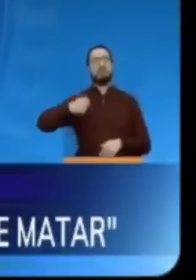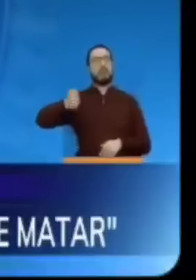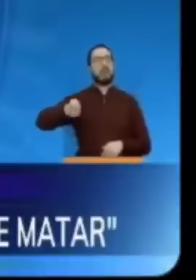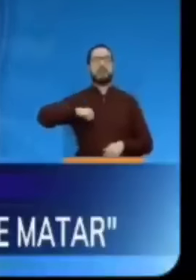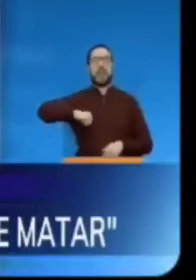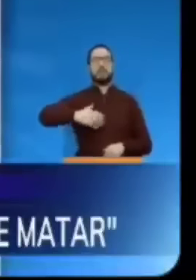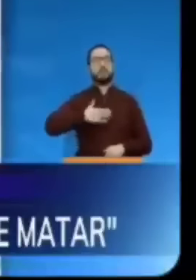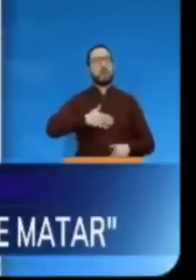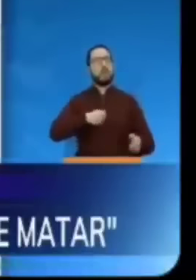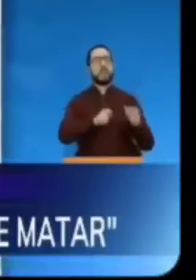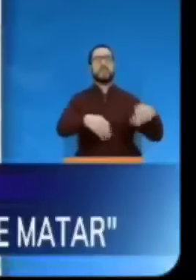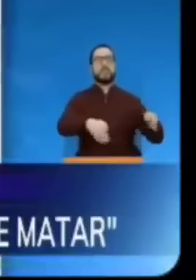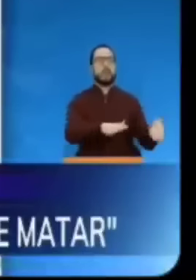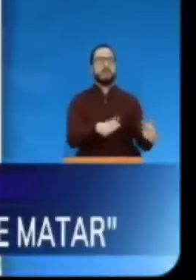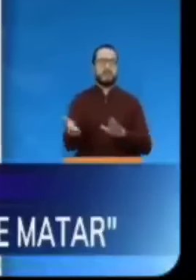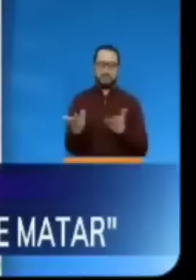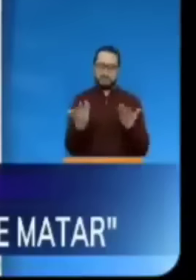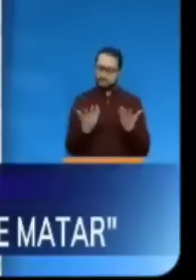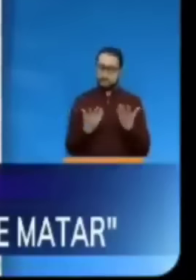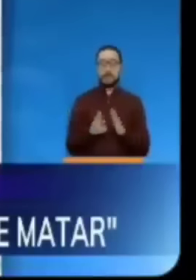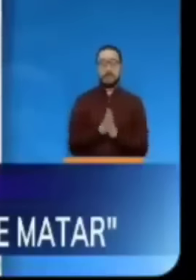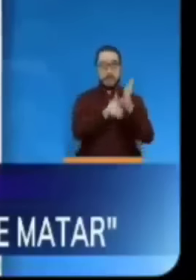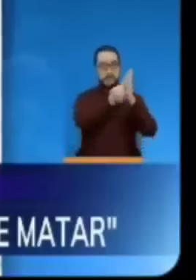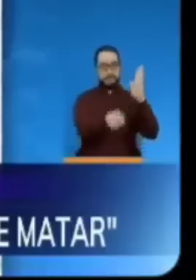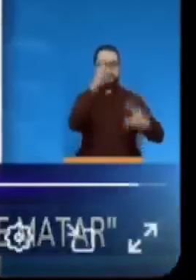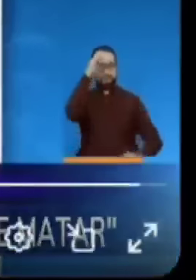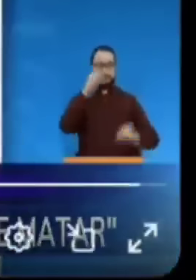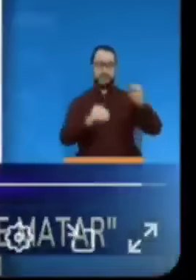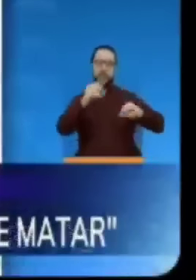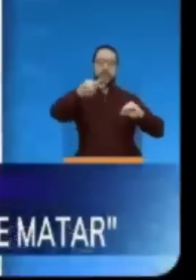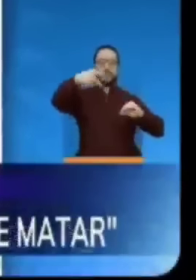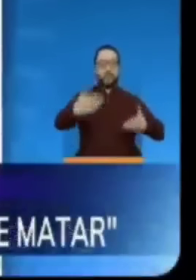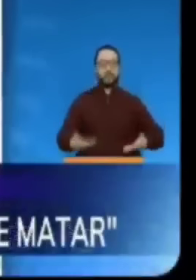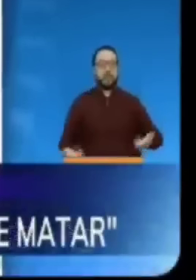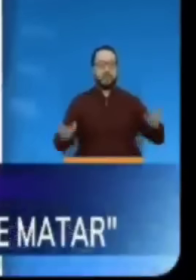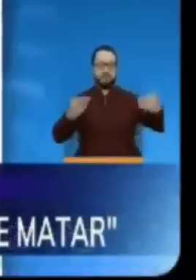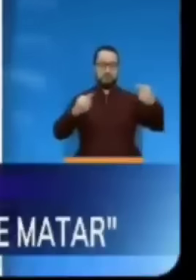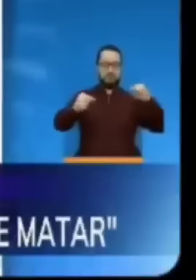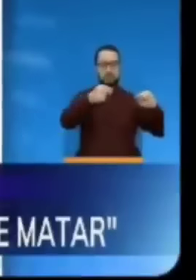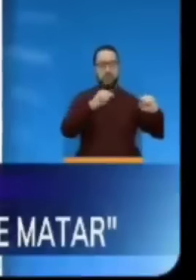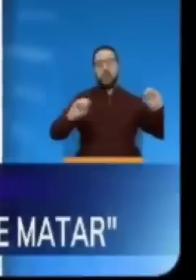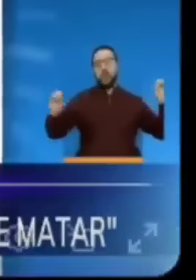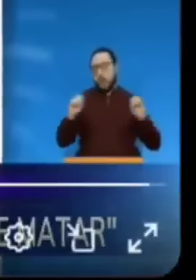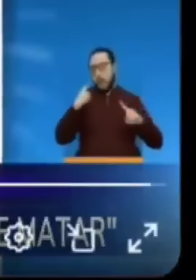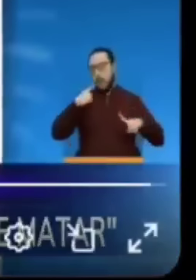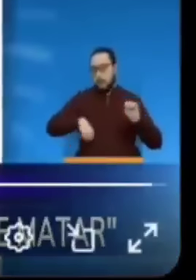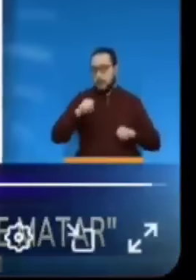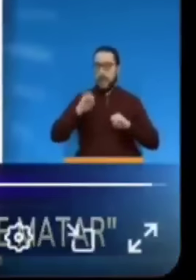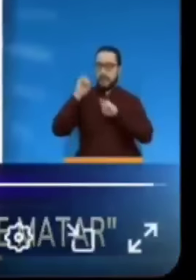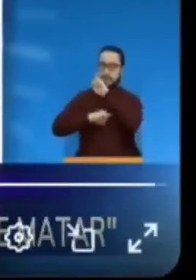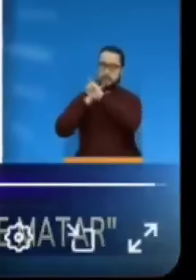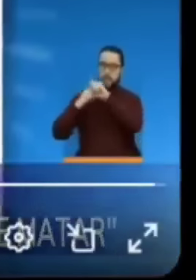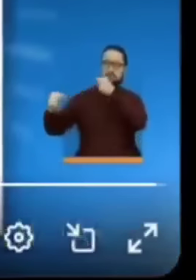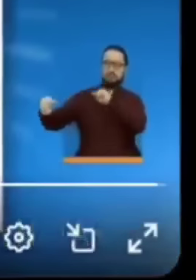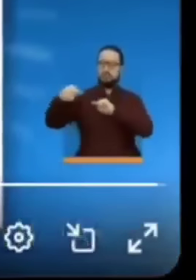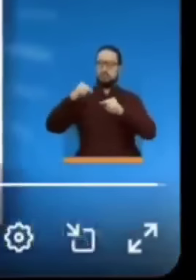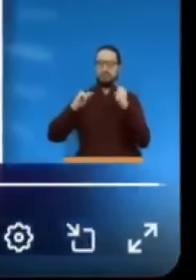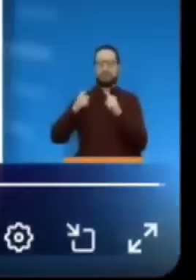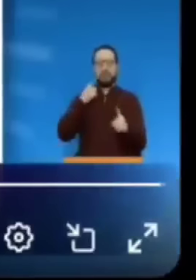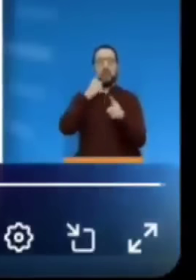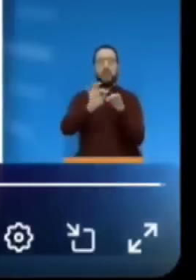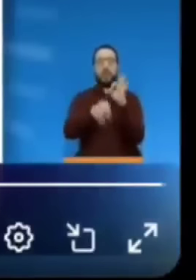instancia fue apelado por la Fiscalía y las víctimas de este grupo delincuencial no descartan acudir a instancias internacionales para evitar, según ellos, que el